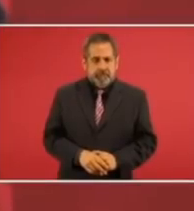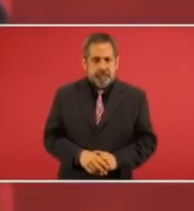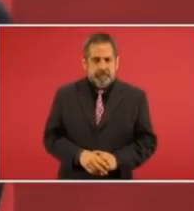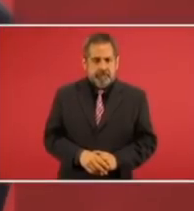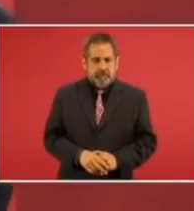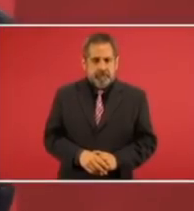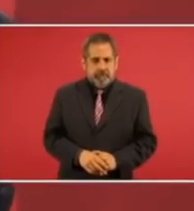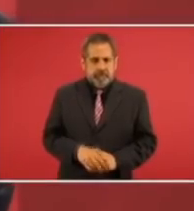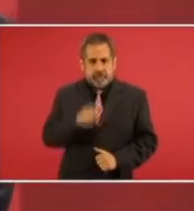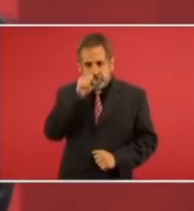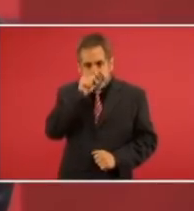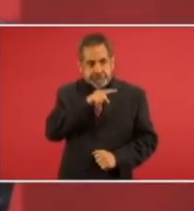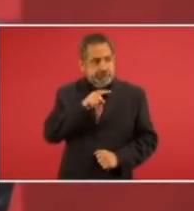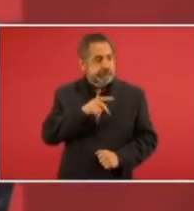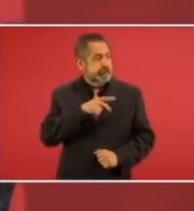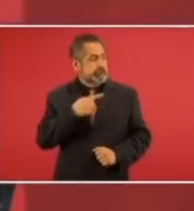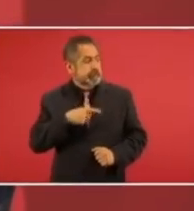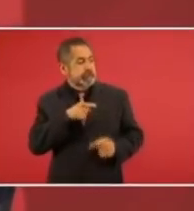a los adversarios,